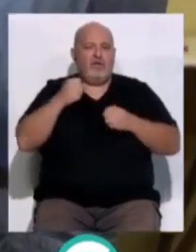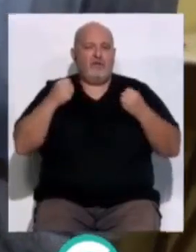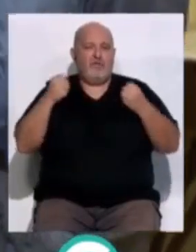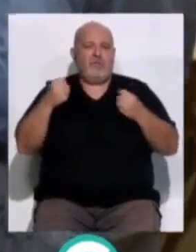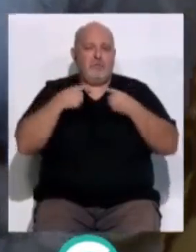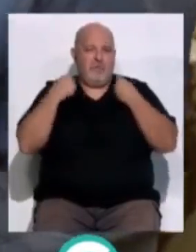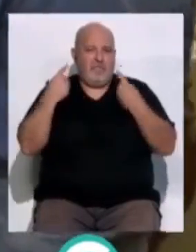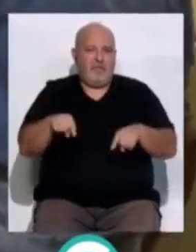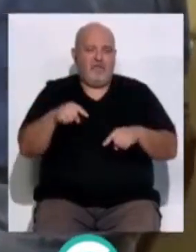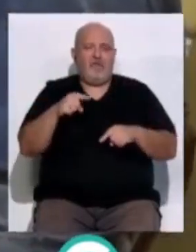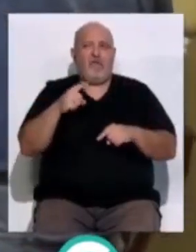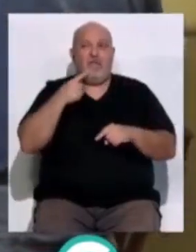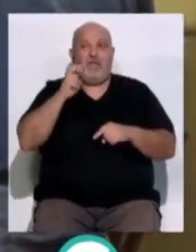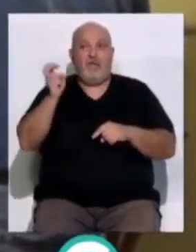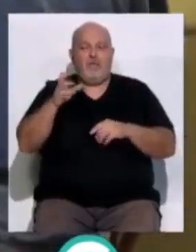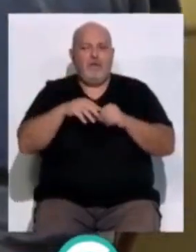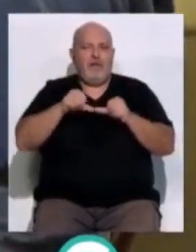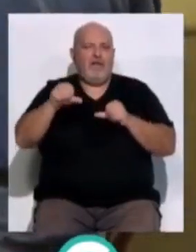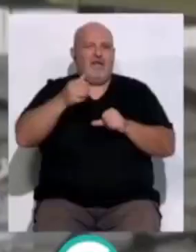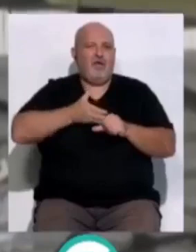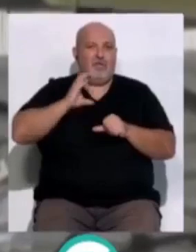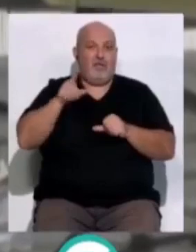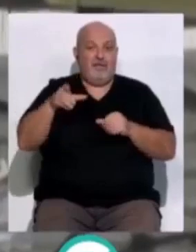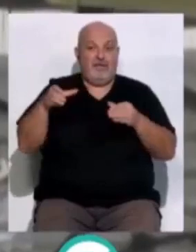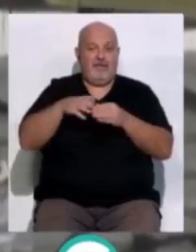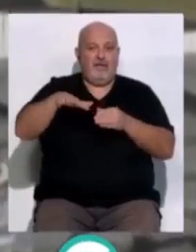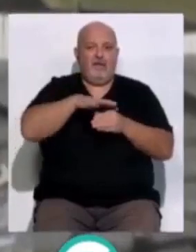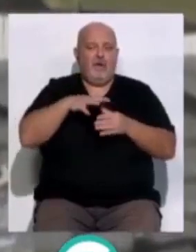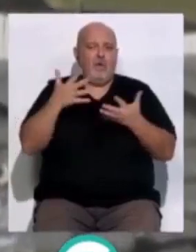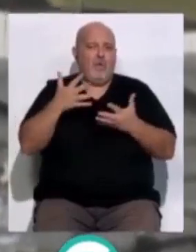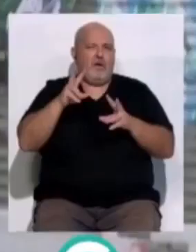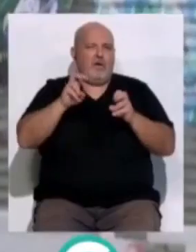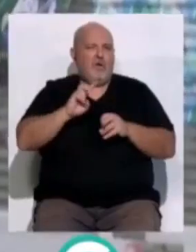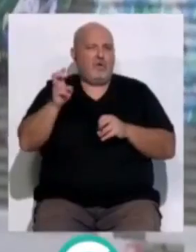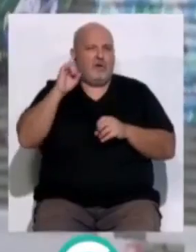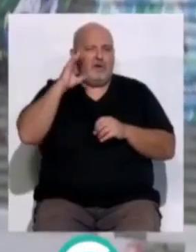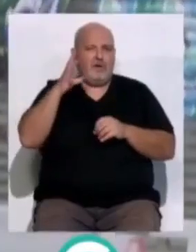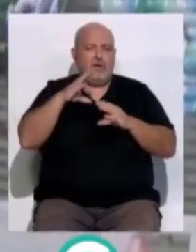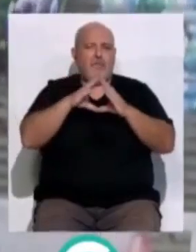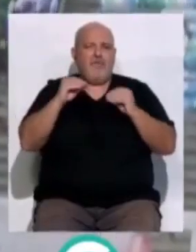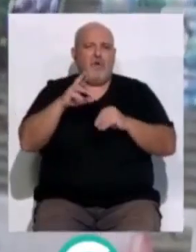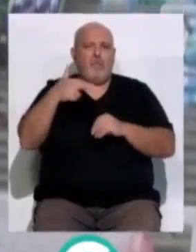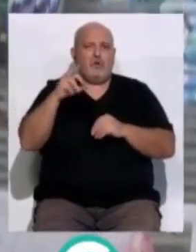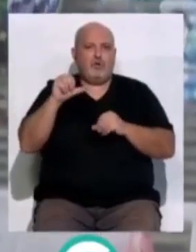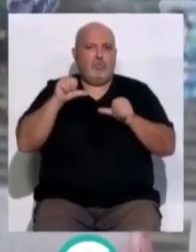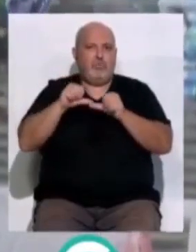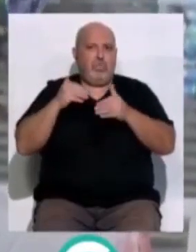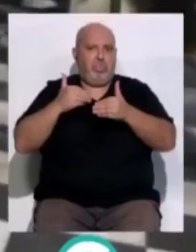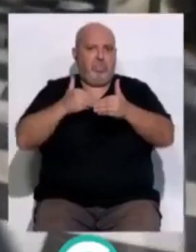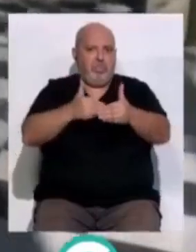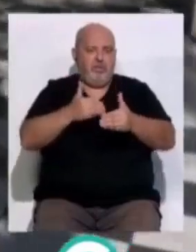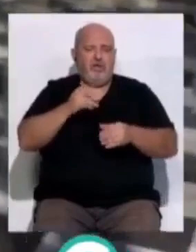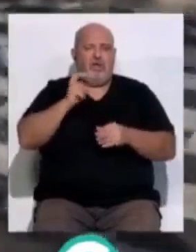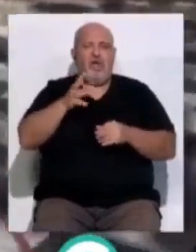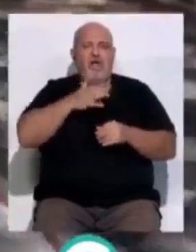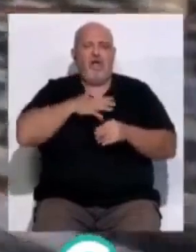entre los reanuncios para los concejales de la confluencia están, entre otras iniciativas, el pabellón Portillo y el uso terciario del